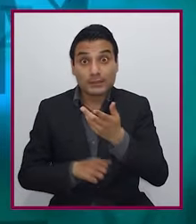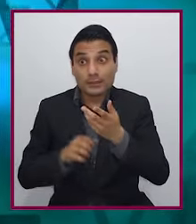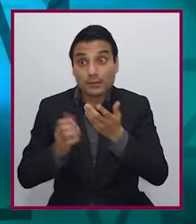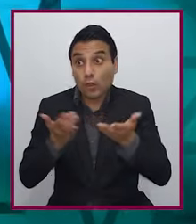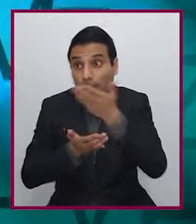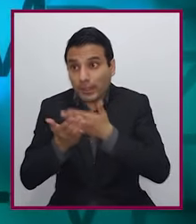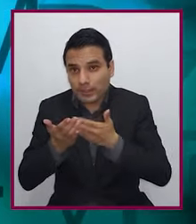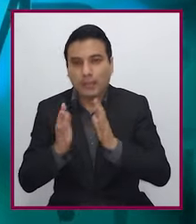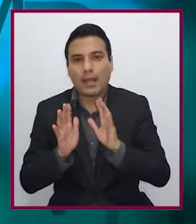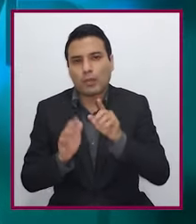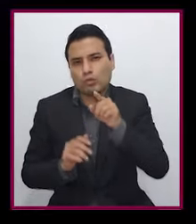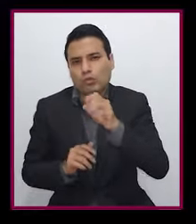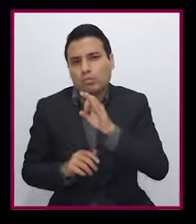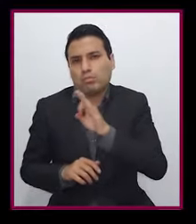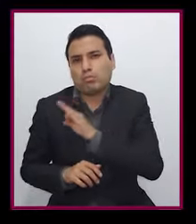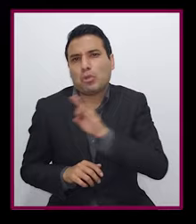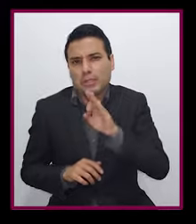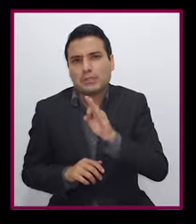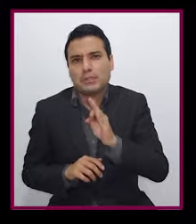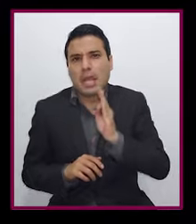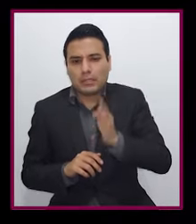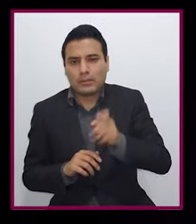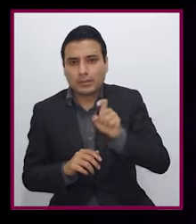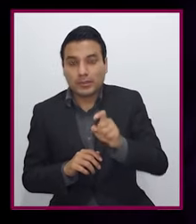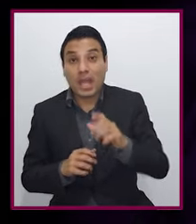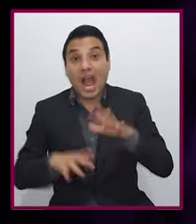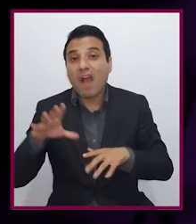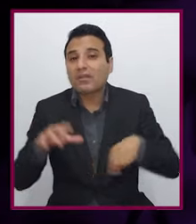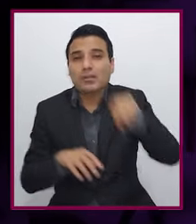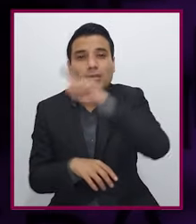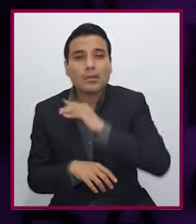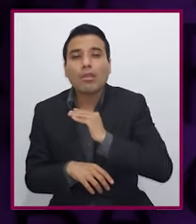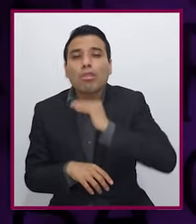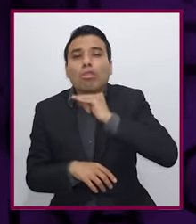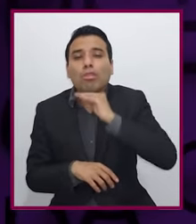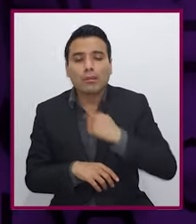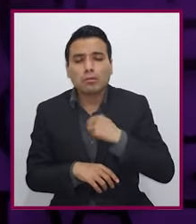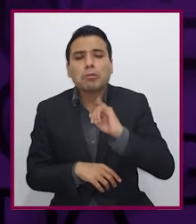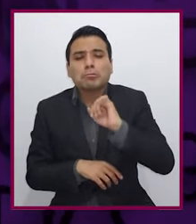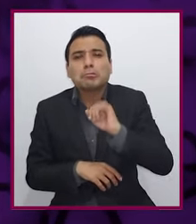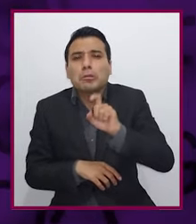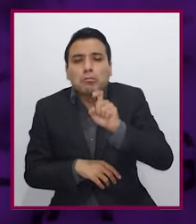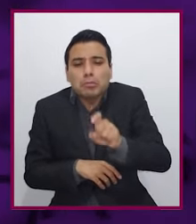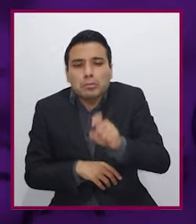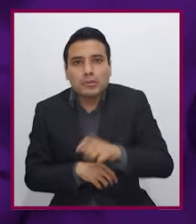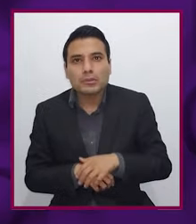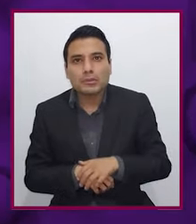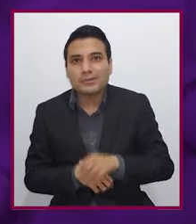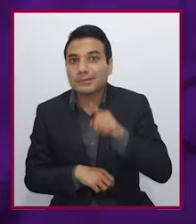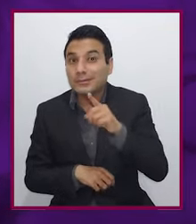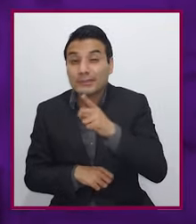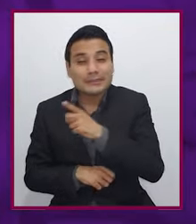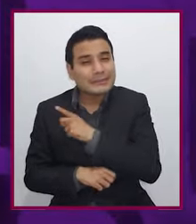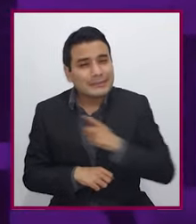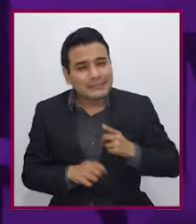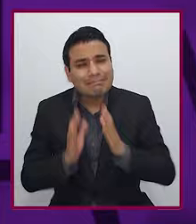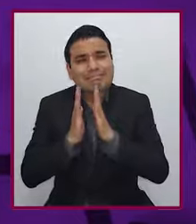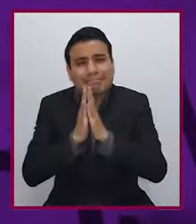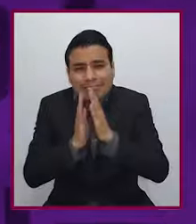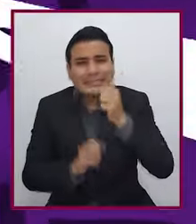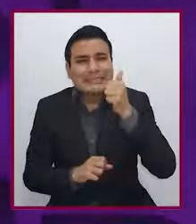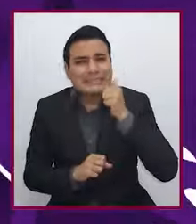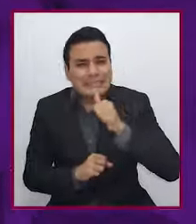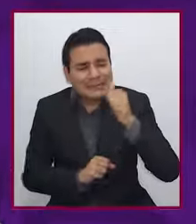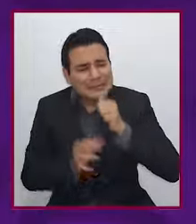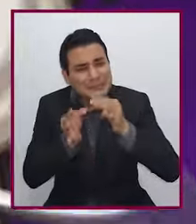un acuerdo para el uso de lo mismo. Pero a veces, y sin darnos cuenta, admitimos que se le dé un mal uso a nuestra información personal. Por eso es